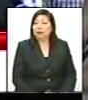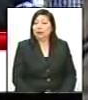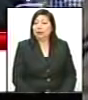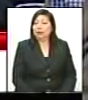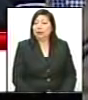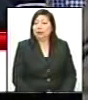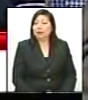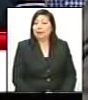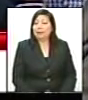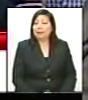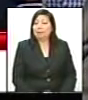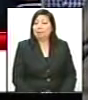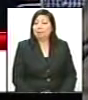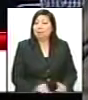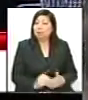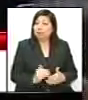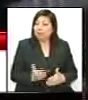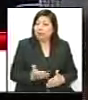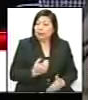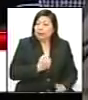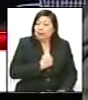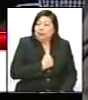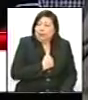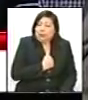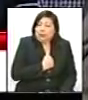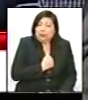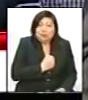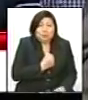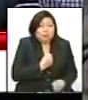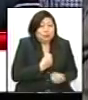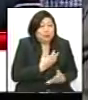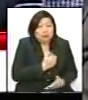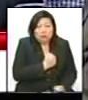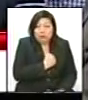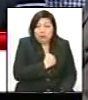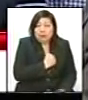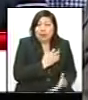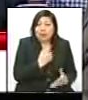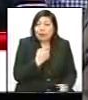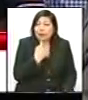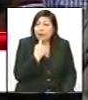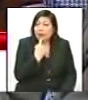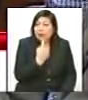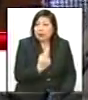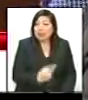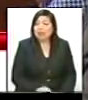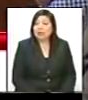Pero más allá de esa emoción, perdón, quiero expresarles